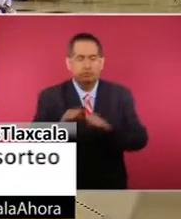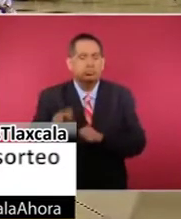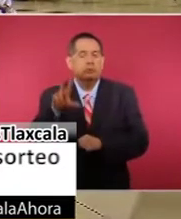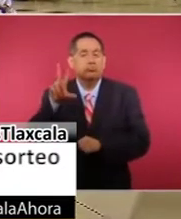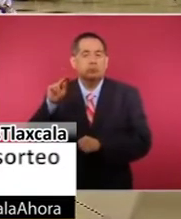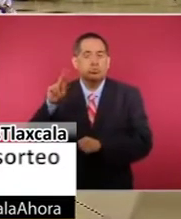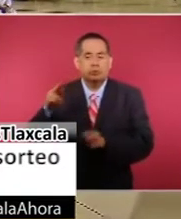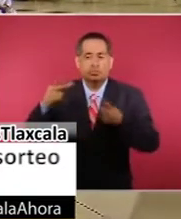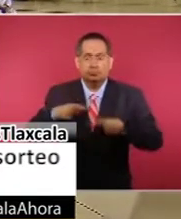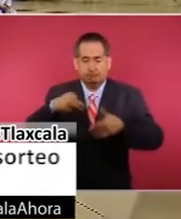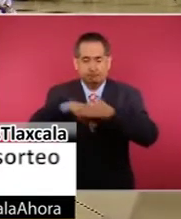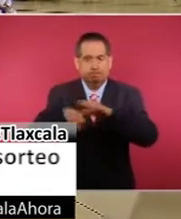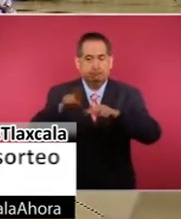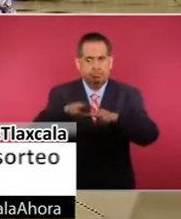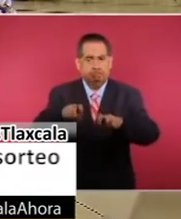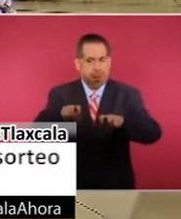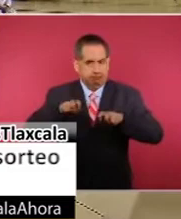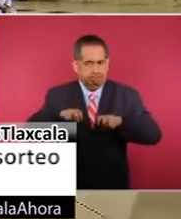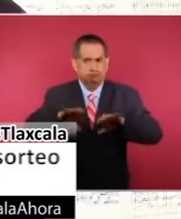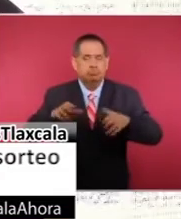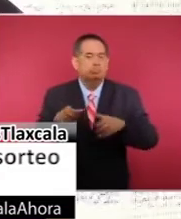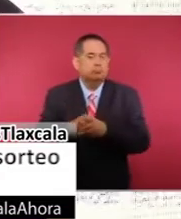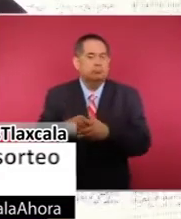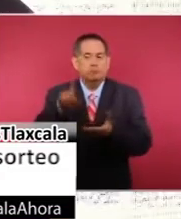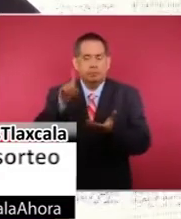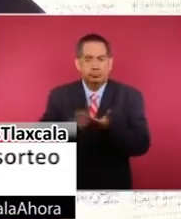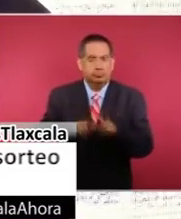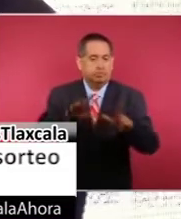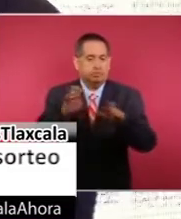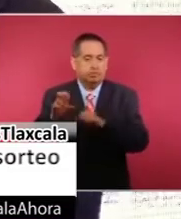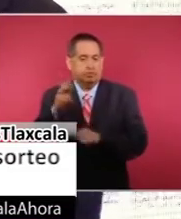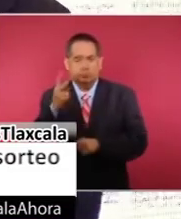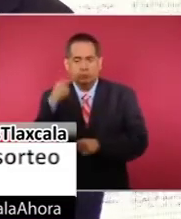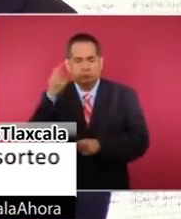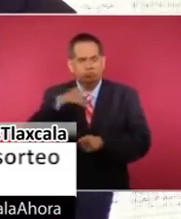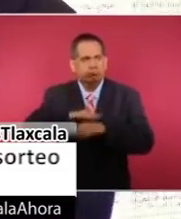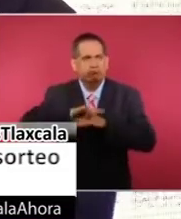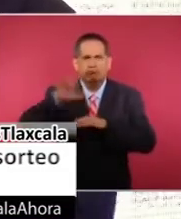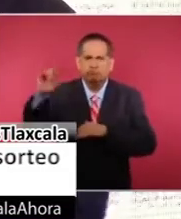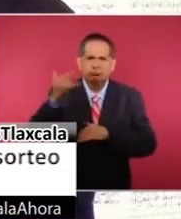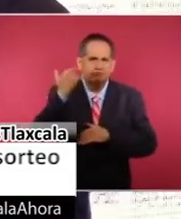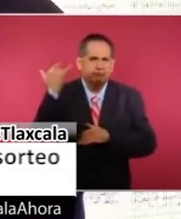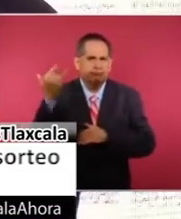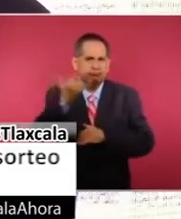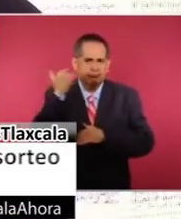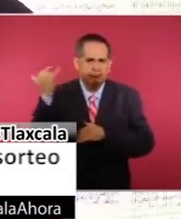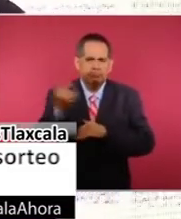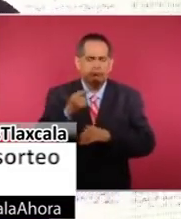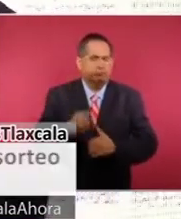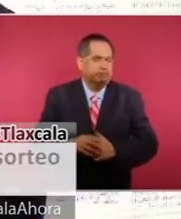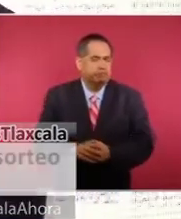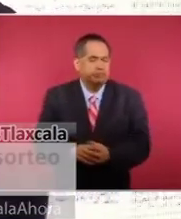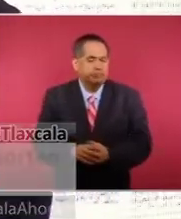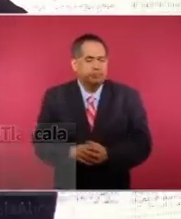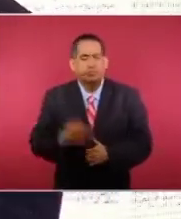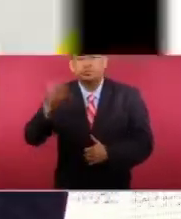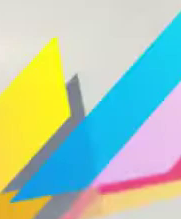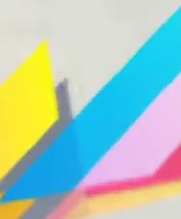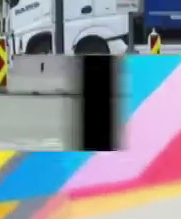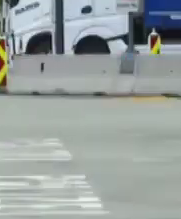sorteo especial por el avión presidencial, por lo que los ingresos ascienden a 765 millones 400 mil